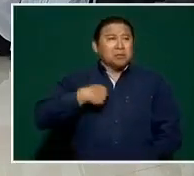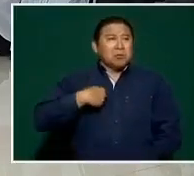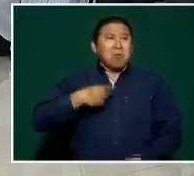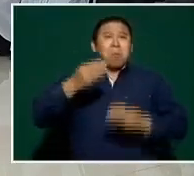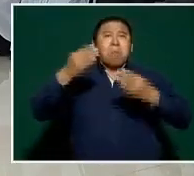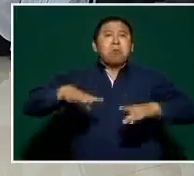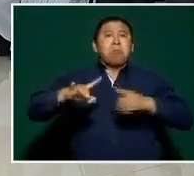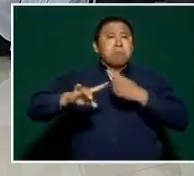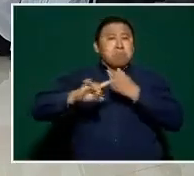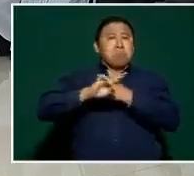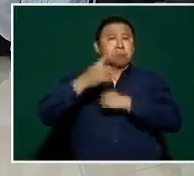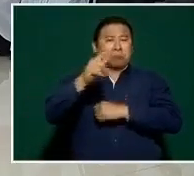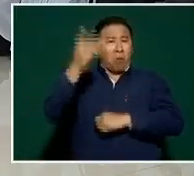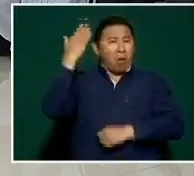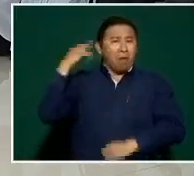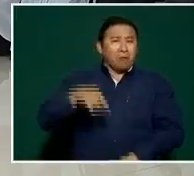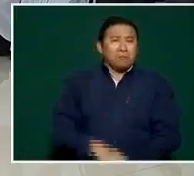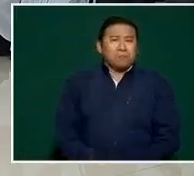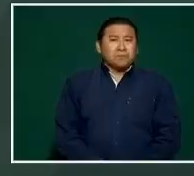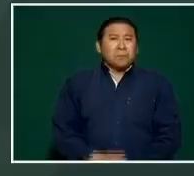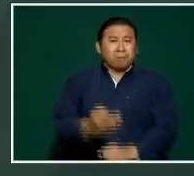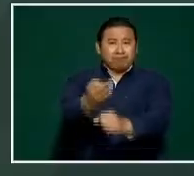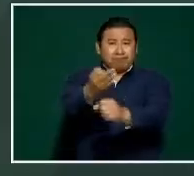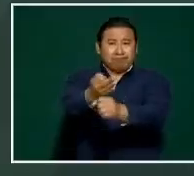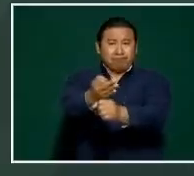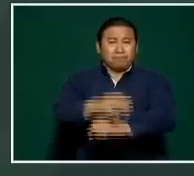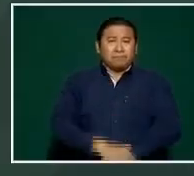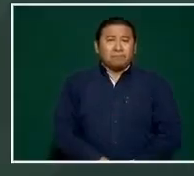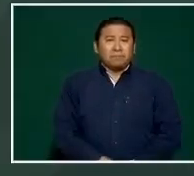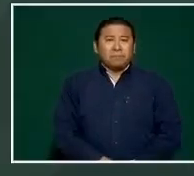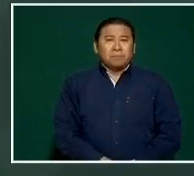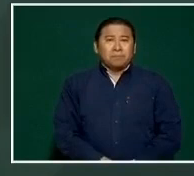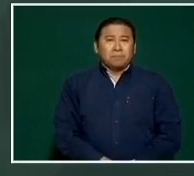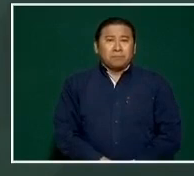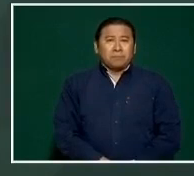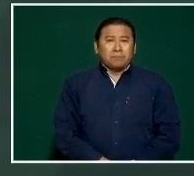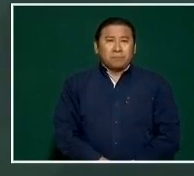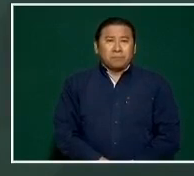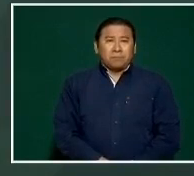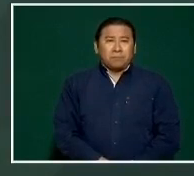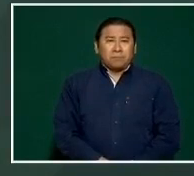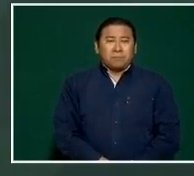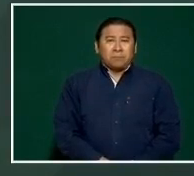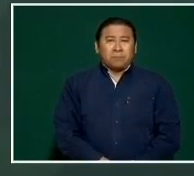sí. Y ahora, sí,